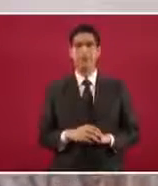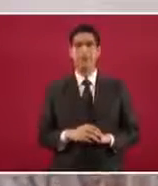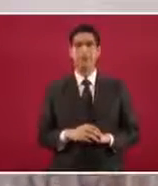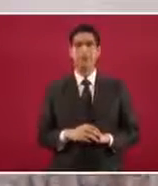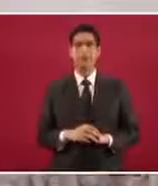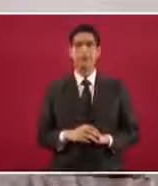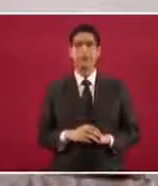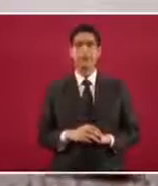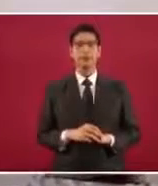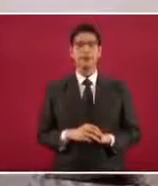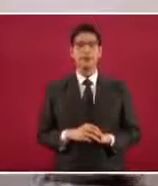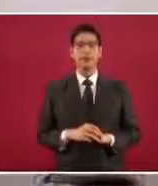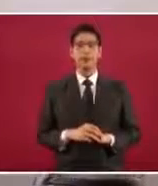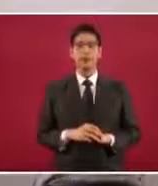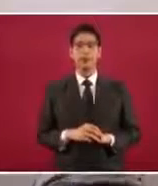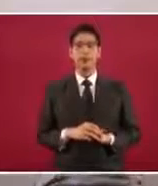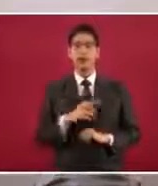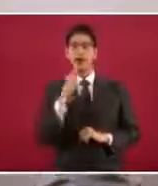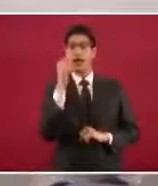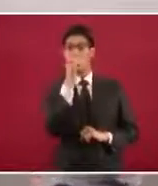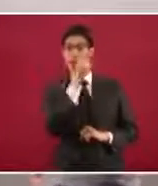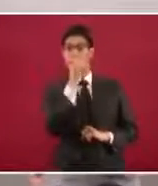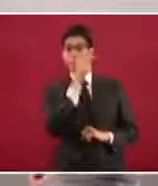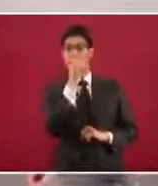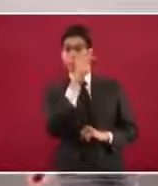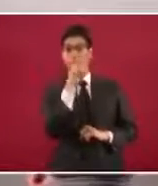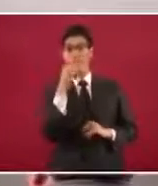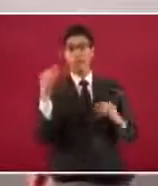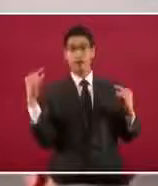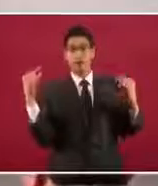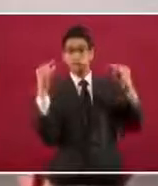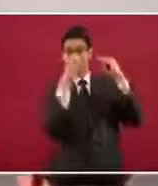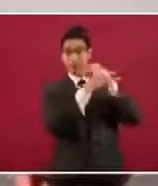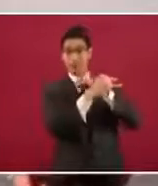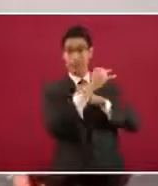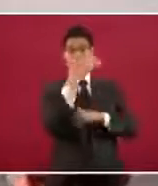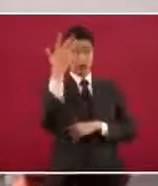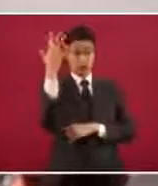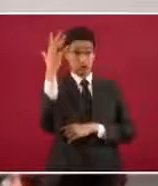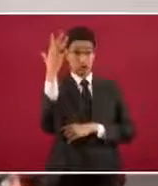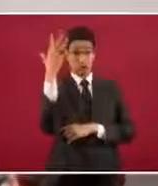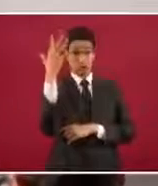la autopista del Sol se rescató